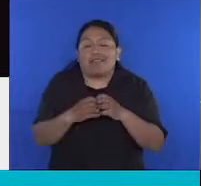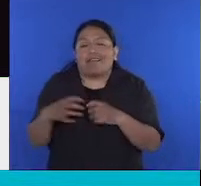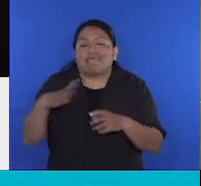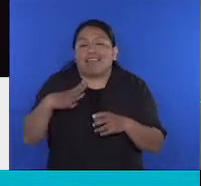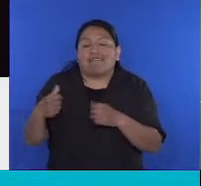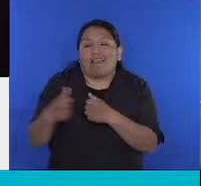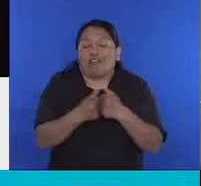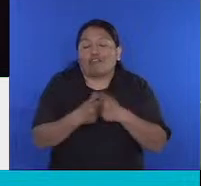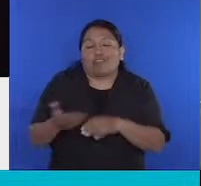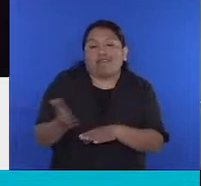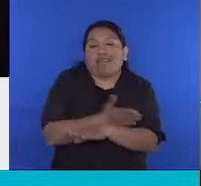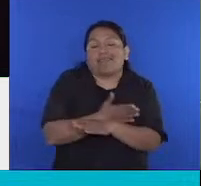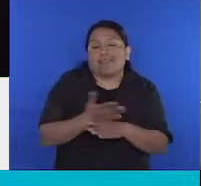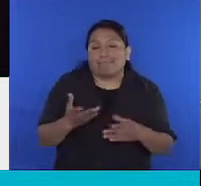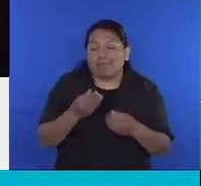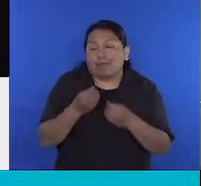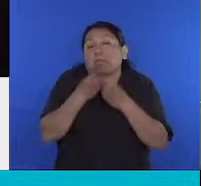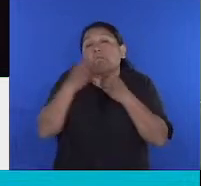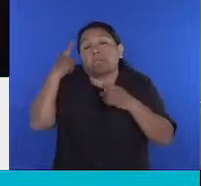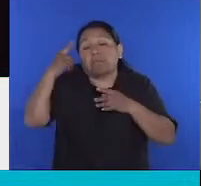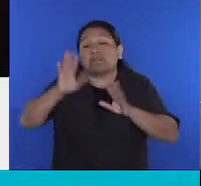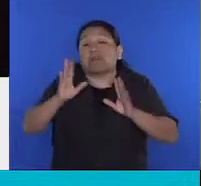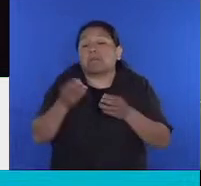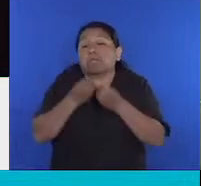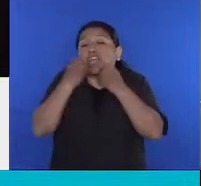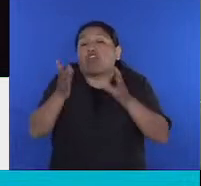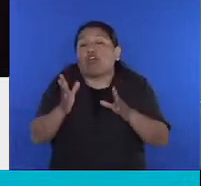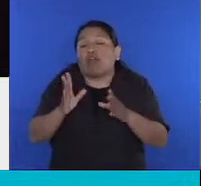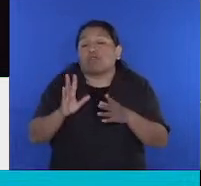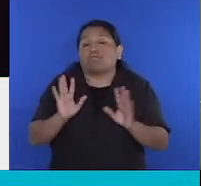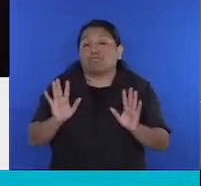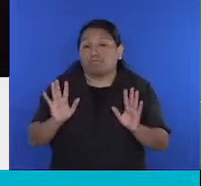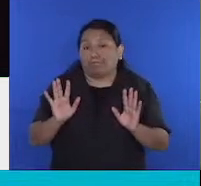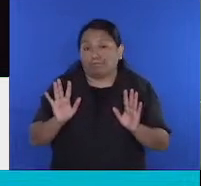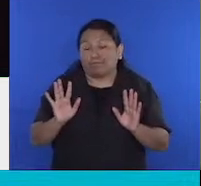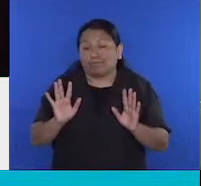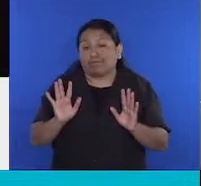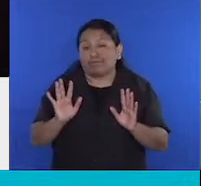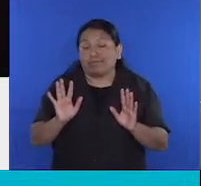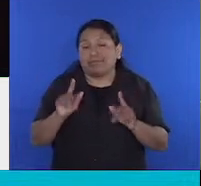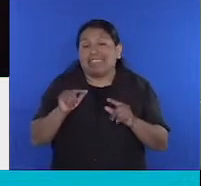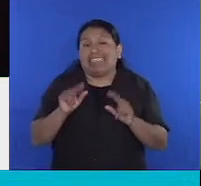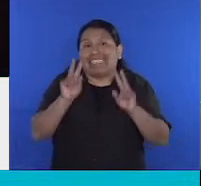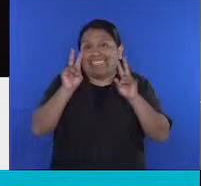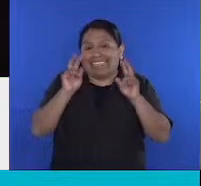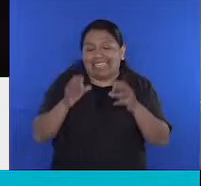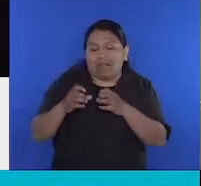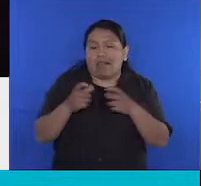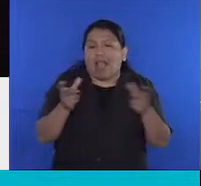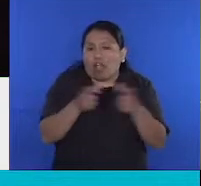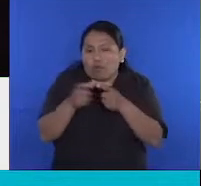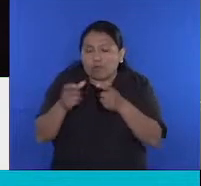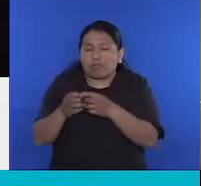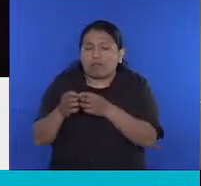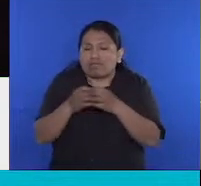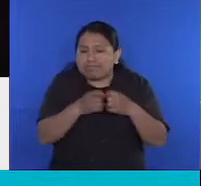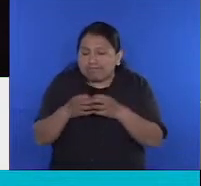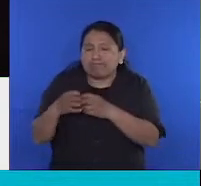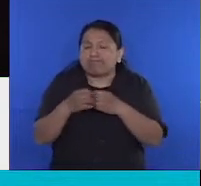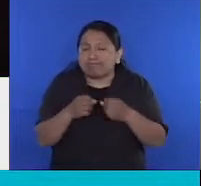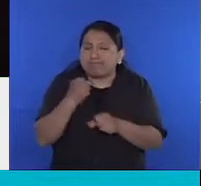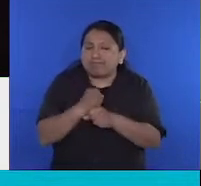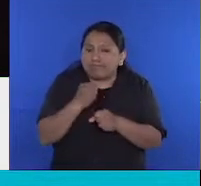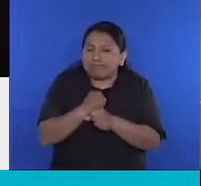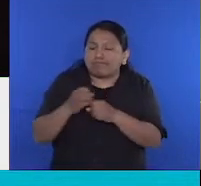más enriquecedor, más fácil, que el tema hubiera quedado en comisión y se hubiera trabajado allí y hubiéramos discutido y hubiera salido